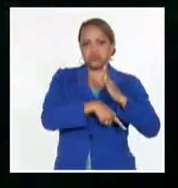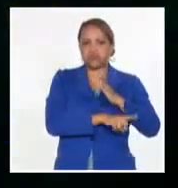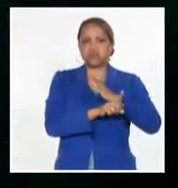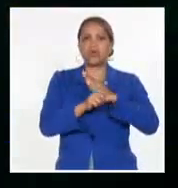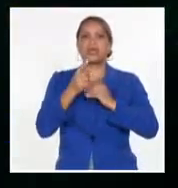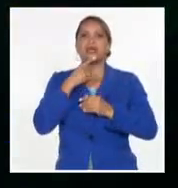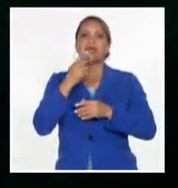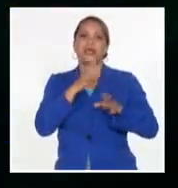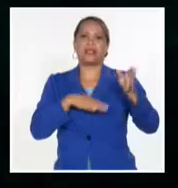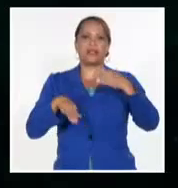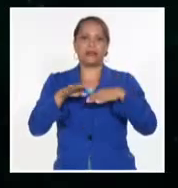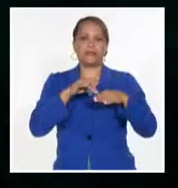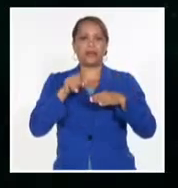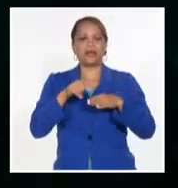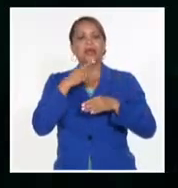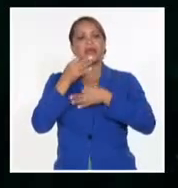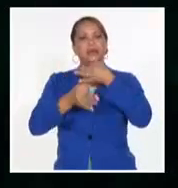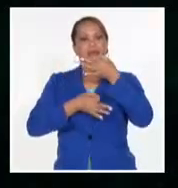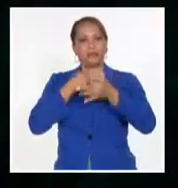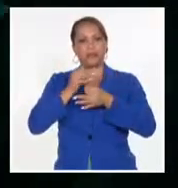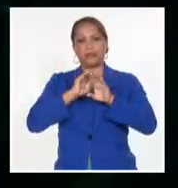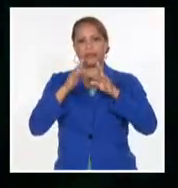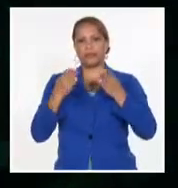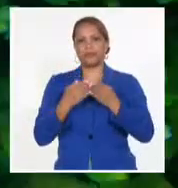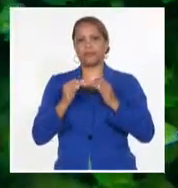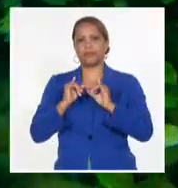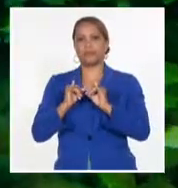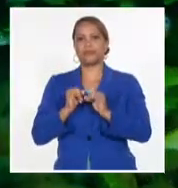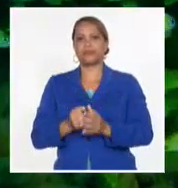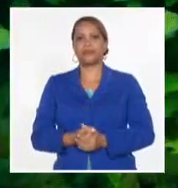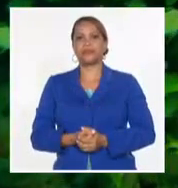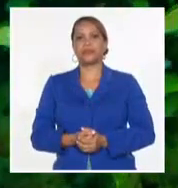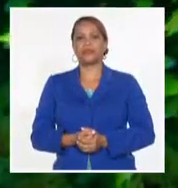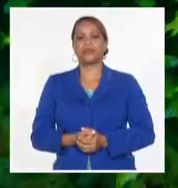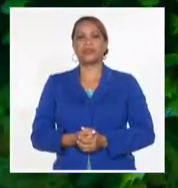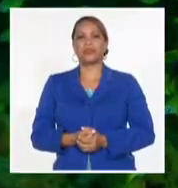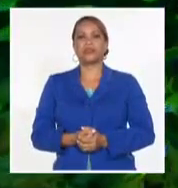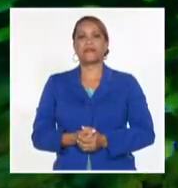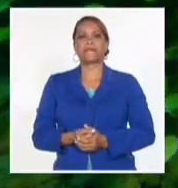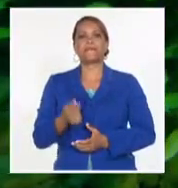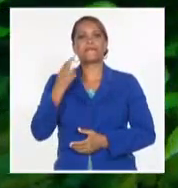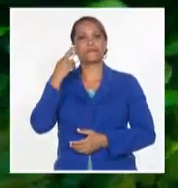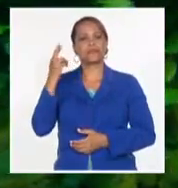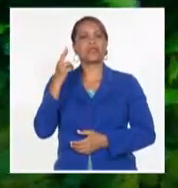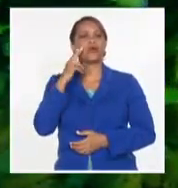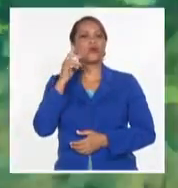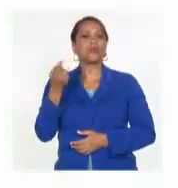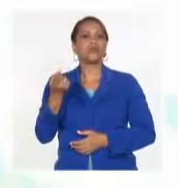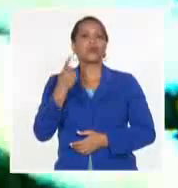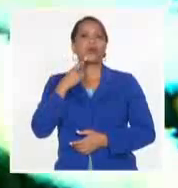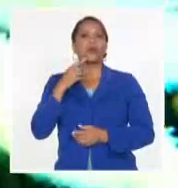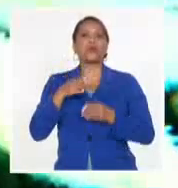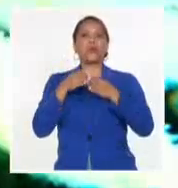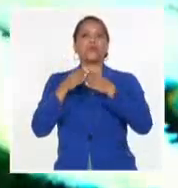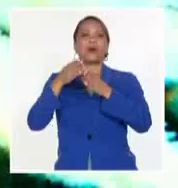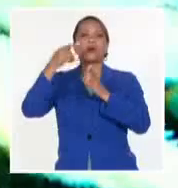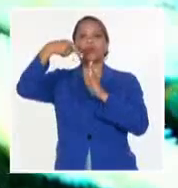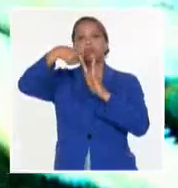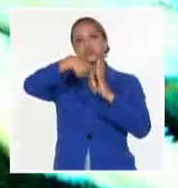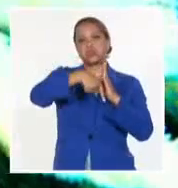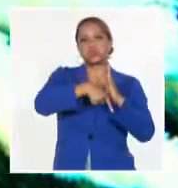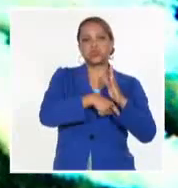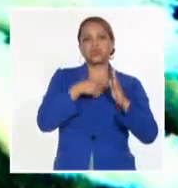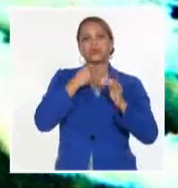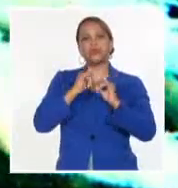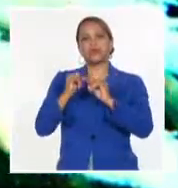habitual documenta sus incursiones. Aquí hay una serie de corales, aquí hay una red coralina muy bonita, un barco hundido también. Y bueno, yo lo he estado recientemente